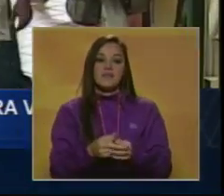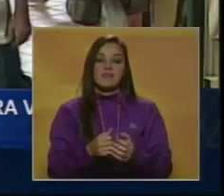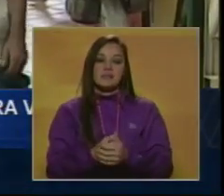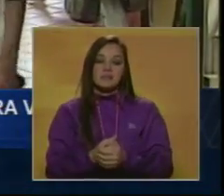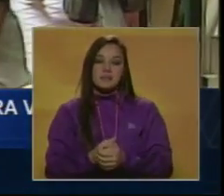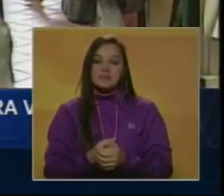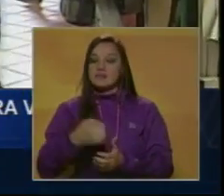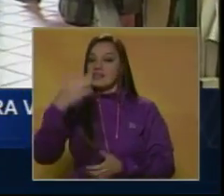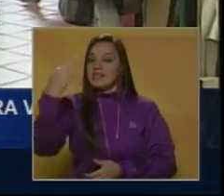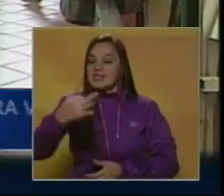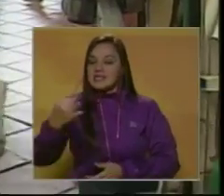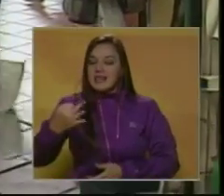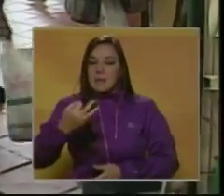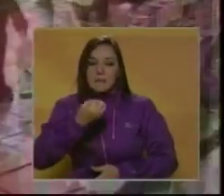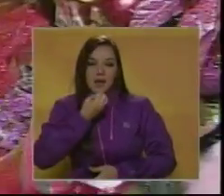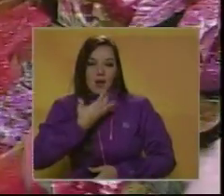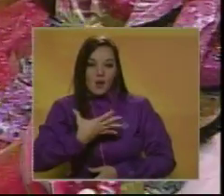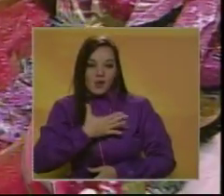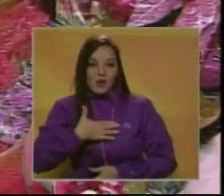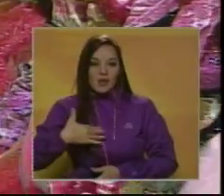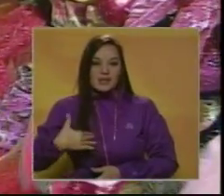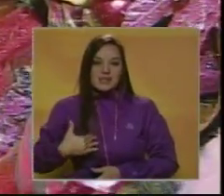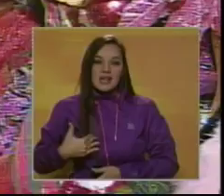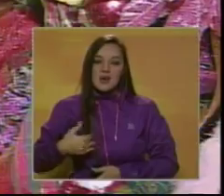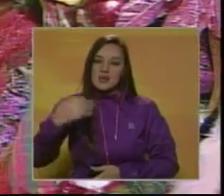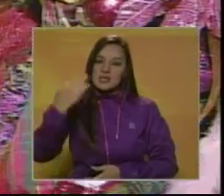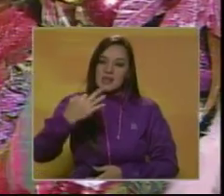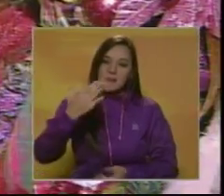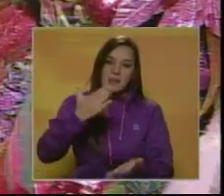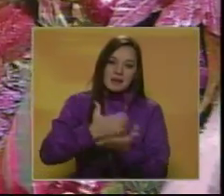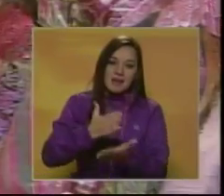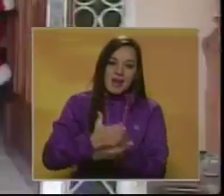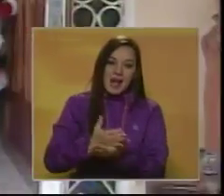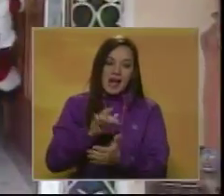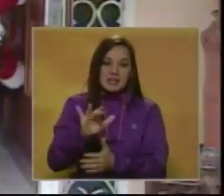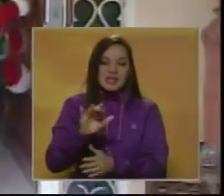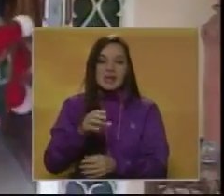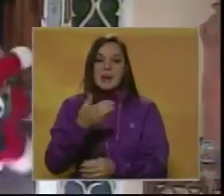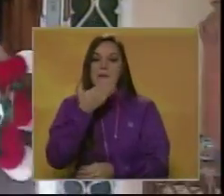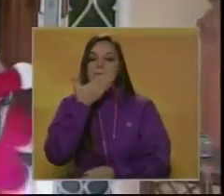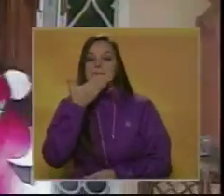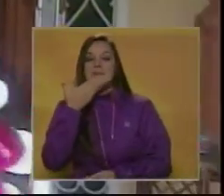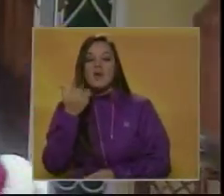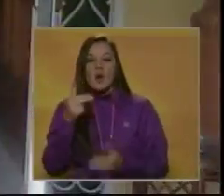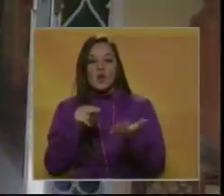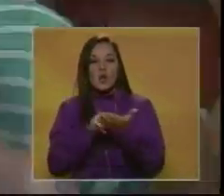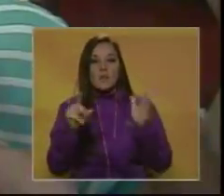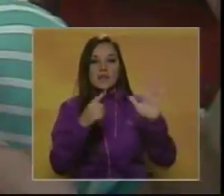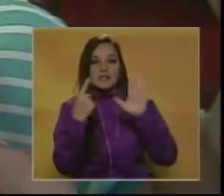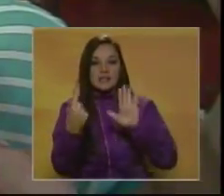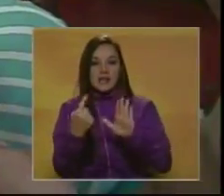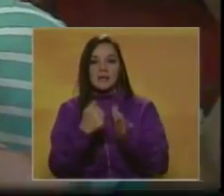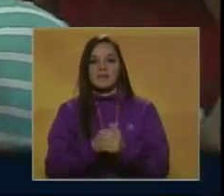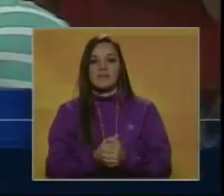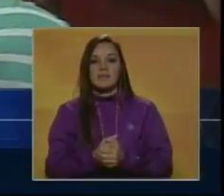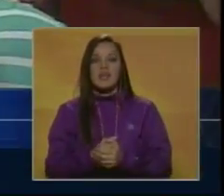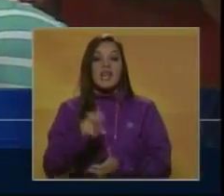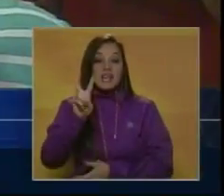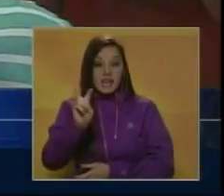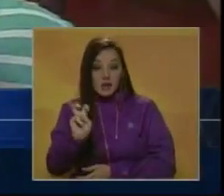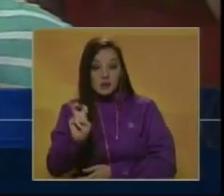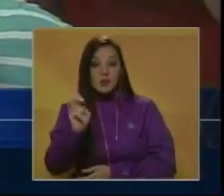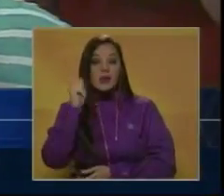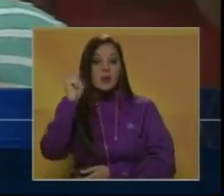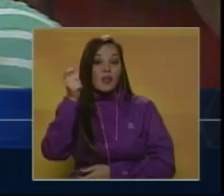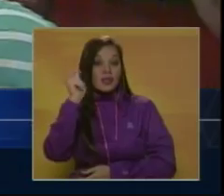Como siempre, los buenos deseos no pudieron faltar para tener un venturoso año 2016. Que los nuevos diputados